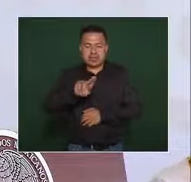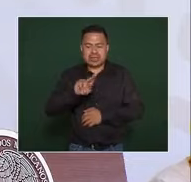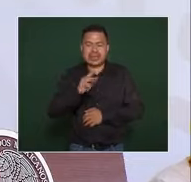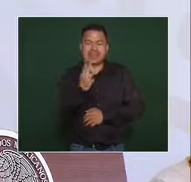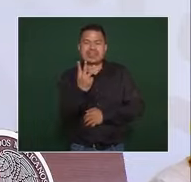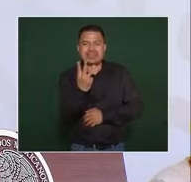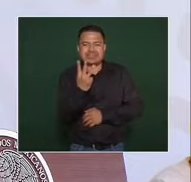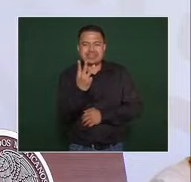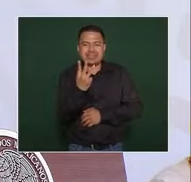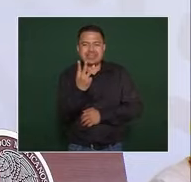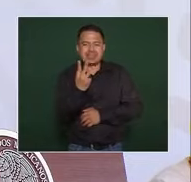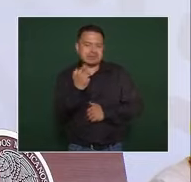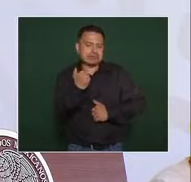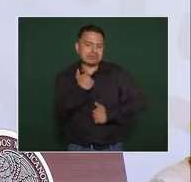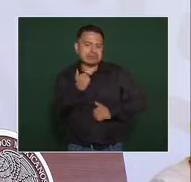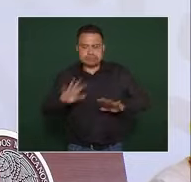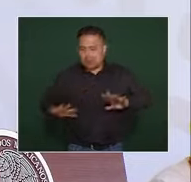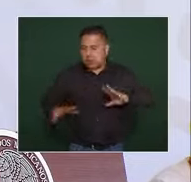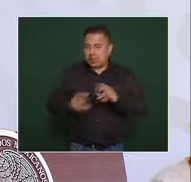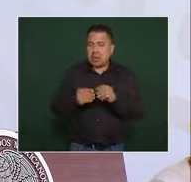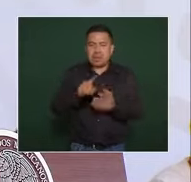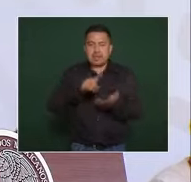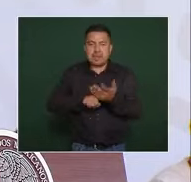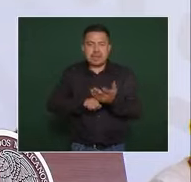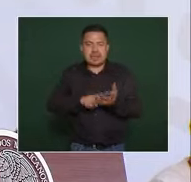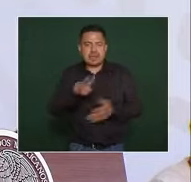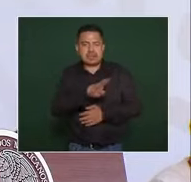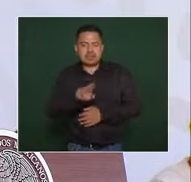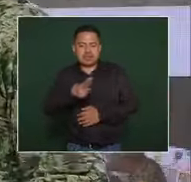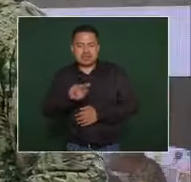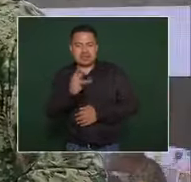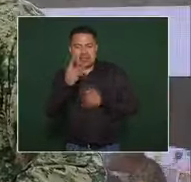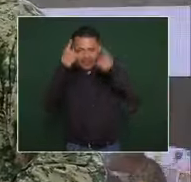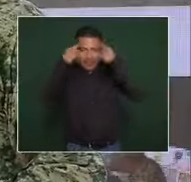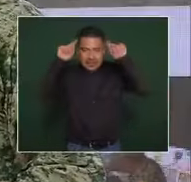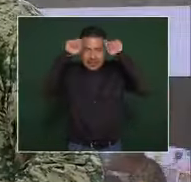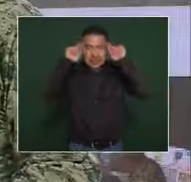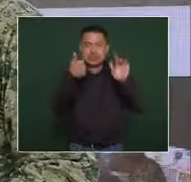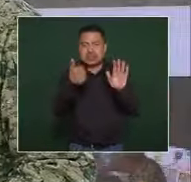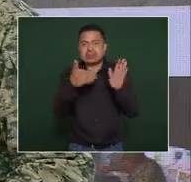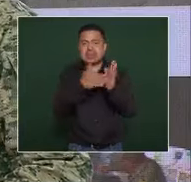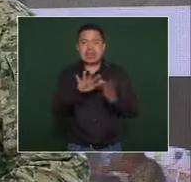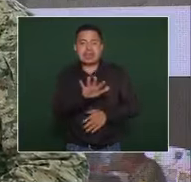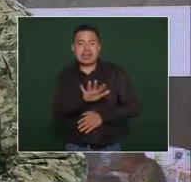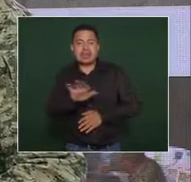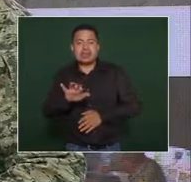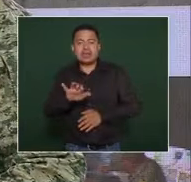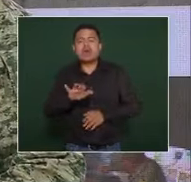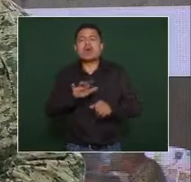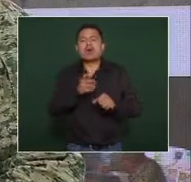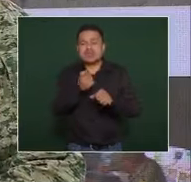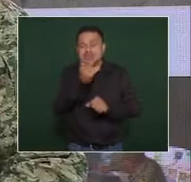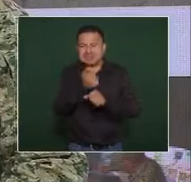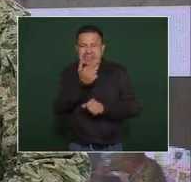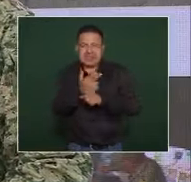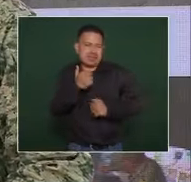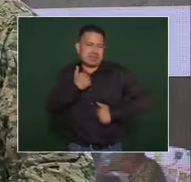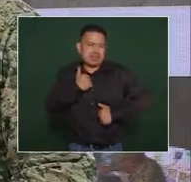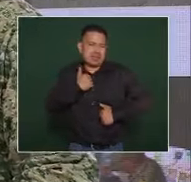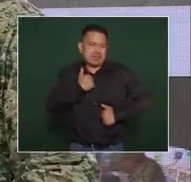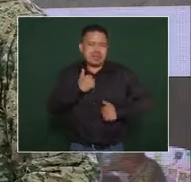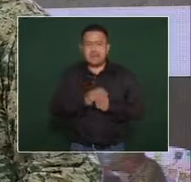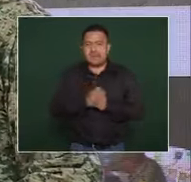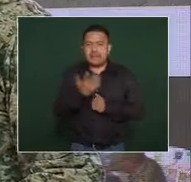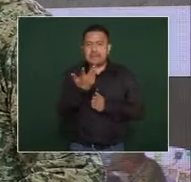17.583 elementos, 1.083 de la Secretaría de Marina, 6.500 de la Secretaría de la Defensa